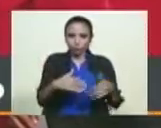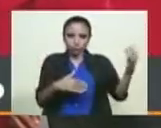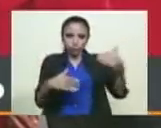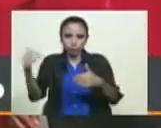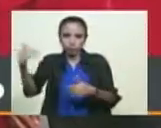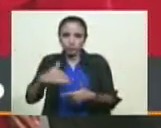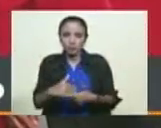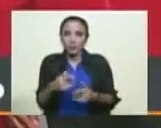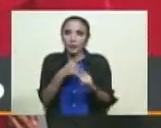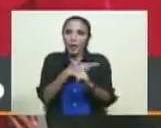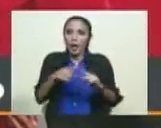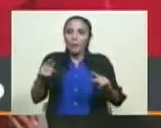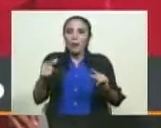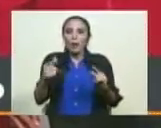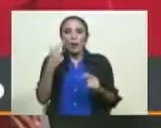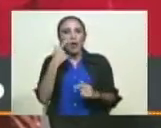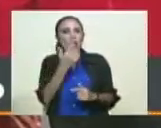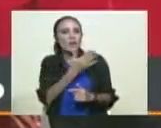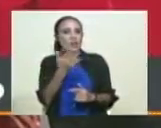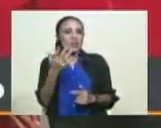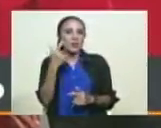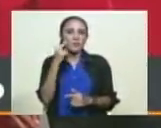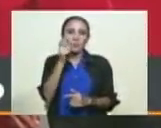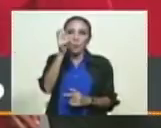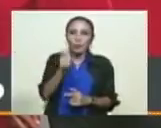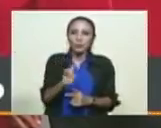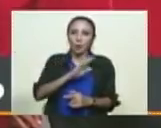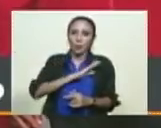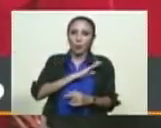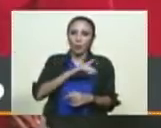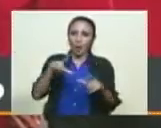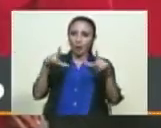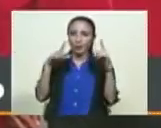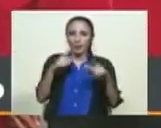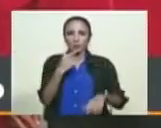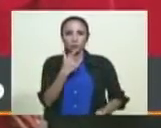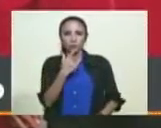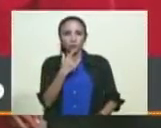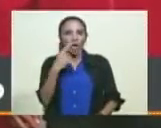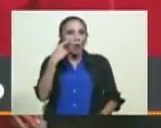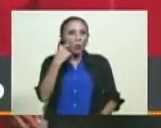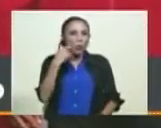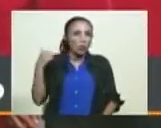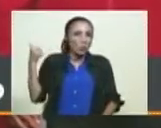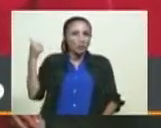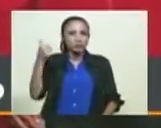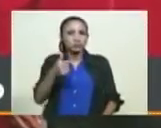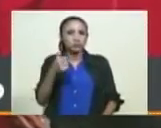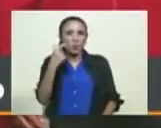Pero Naiguatá se puso a ver las costumbres de estos colonialistas